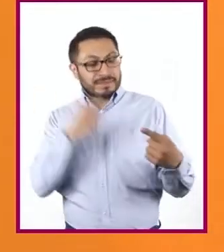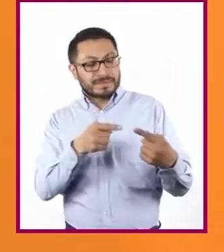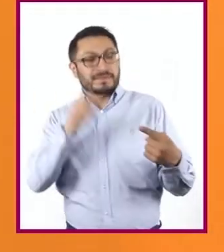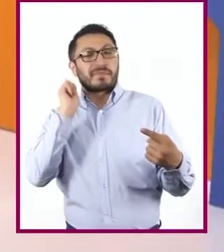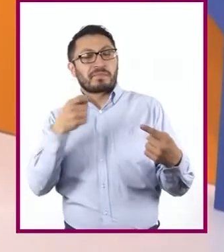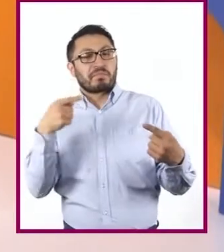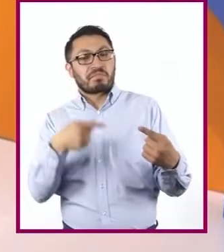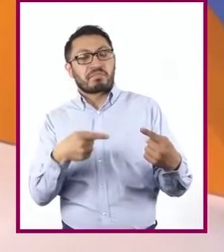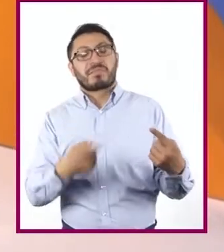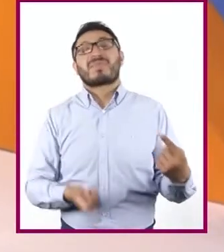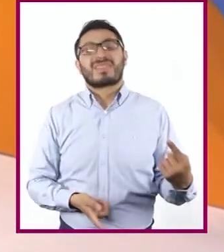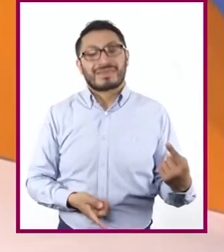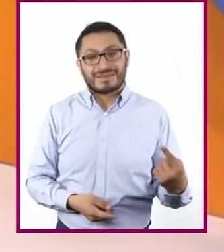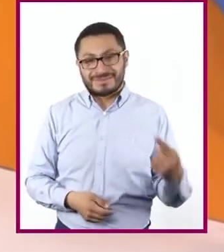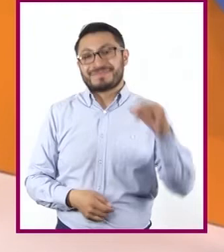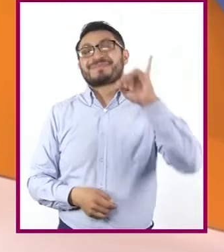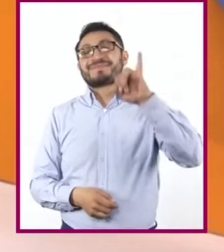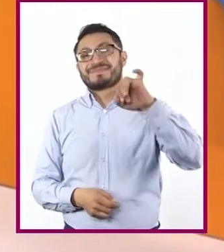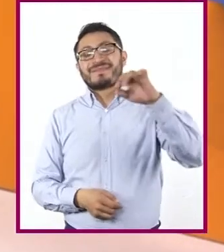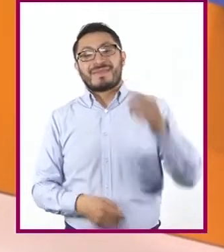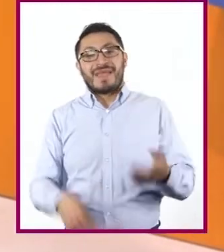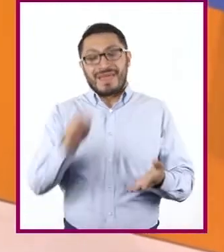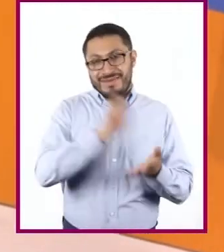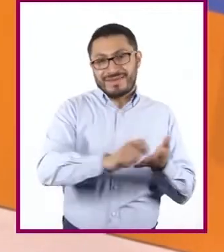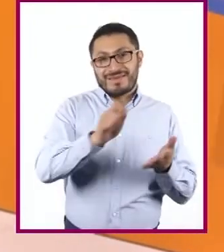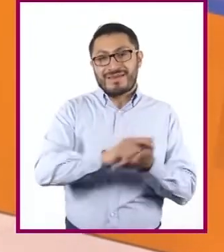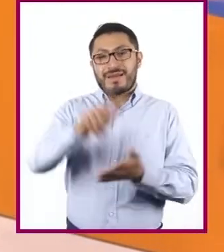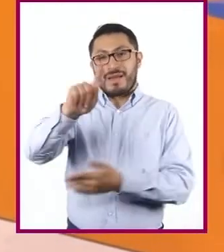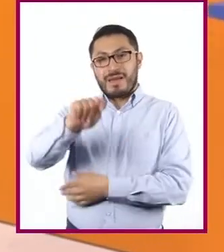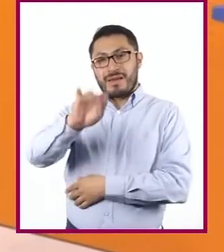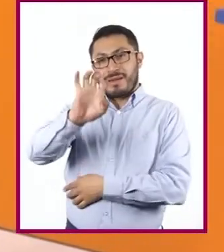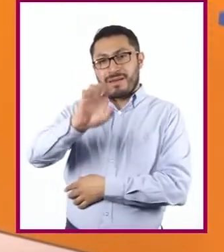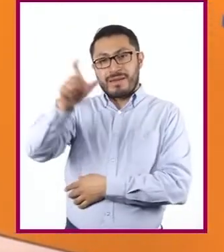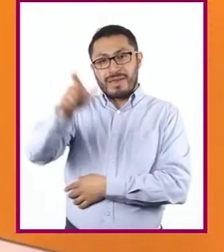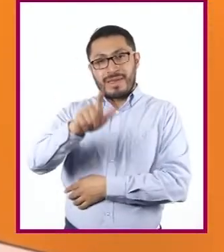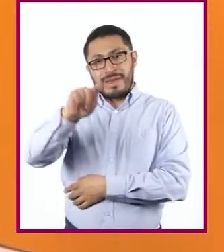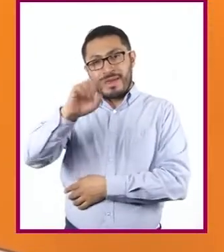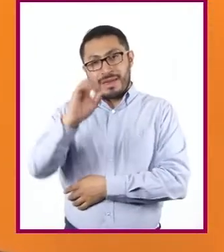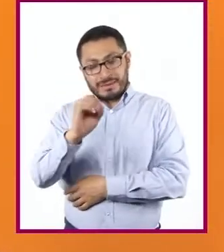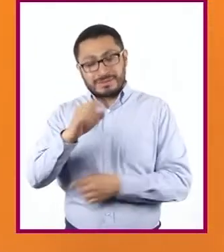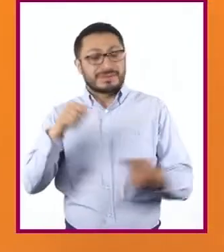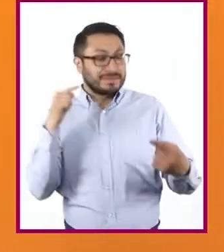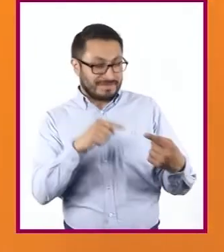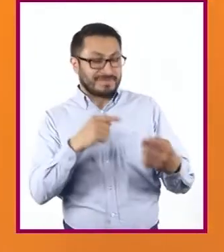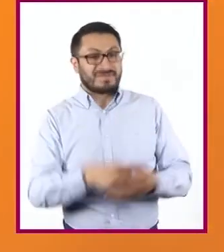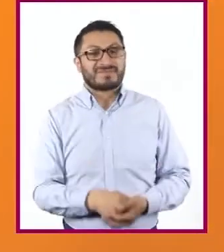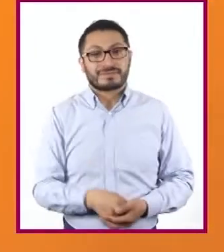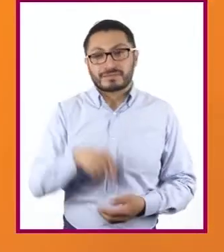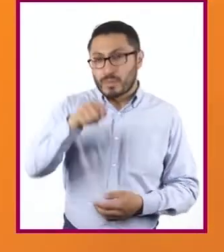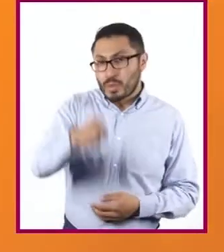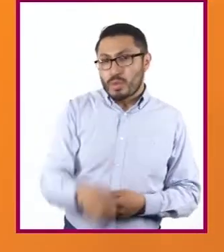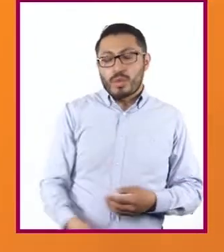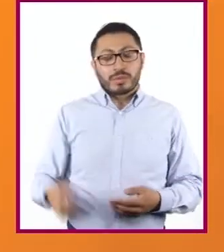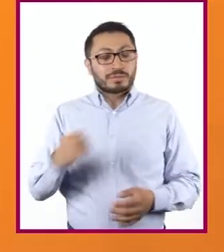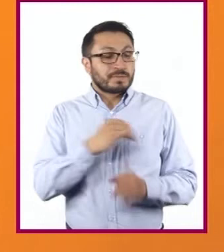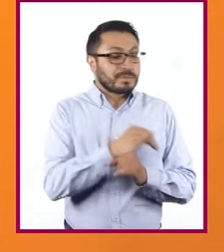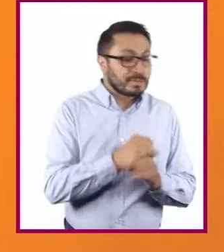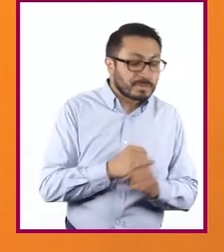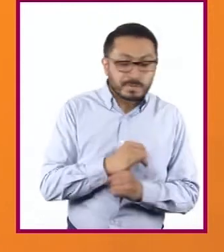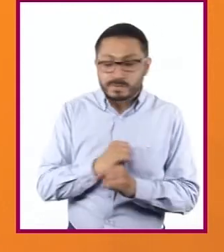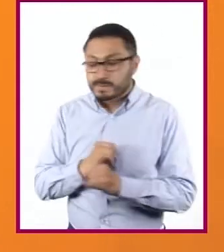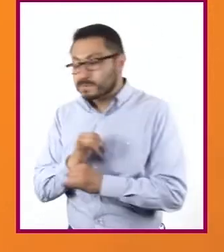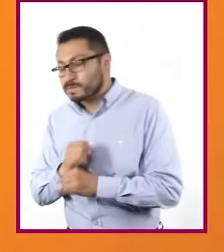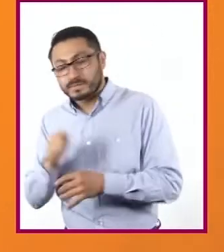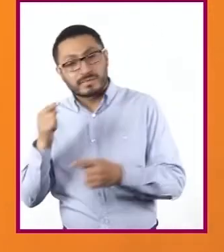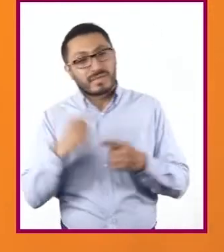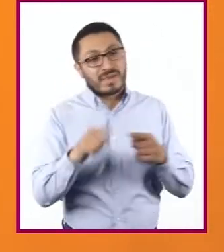puede ser? Así es, el texto. Ustedes, al consultar sus fuentes para su investigación, para